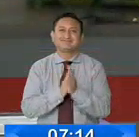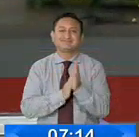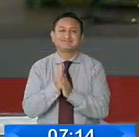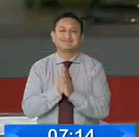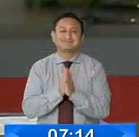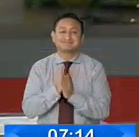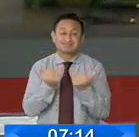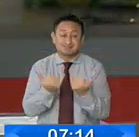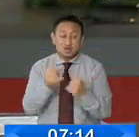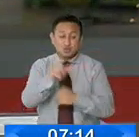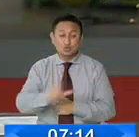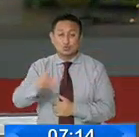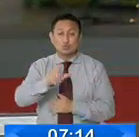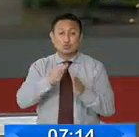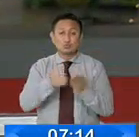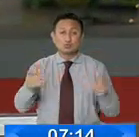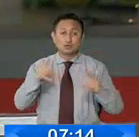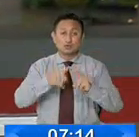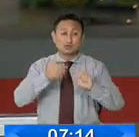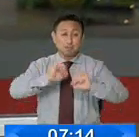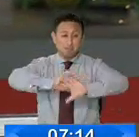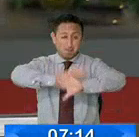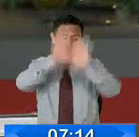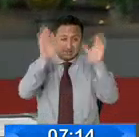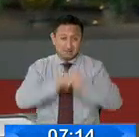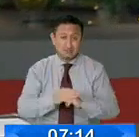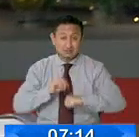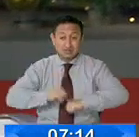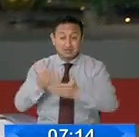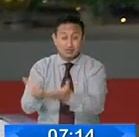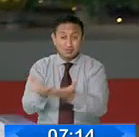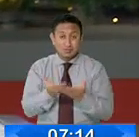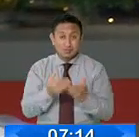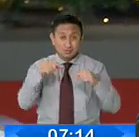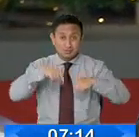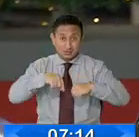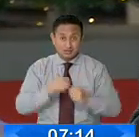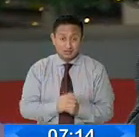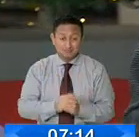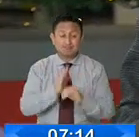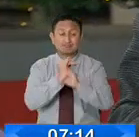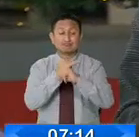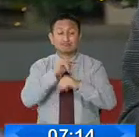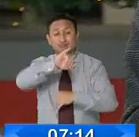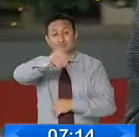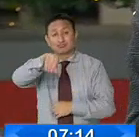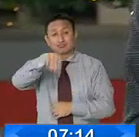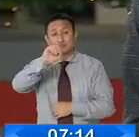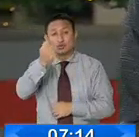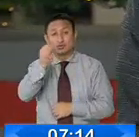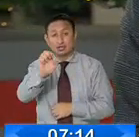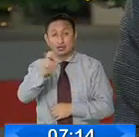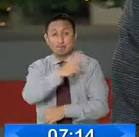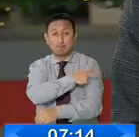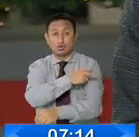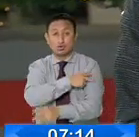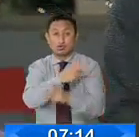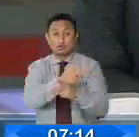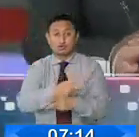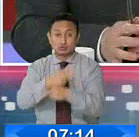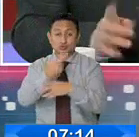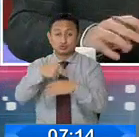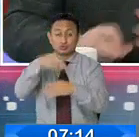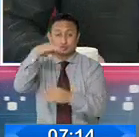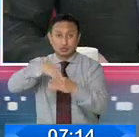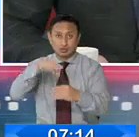Estamos en la edición de lunes del Comercio TV. En la mañana es tiempo de recibir acá en nuestro escenario al ingeniero José Cabrera, el vocal del Consejo Nacional Electoral.